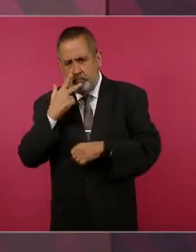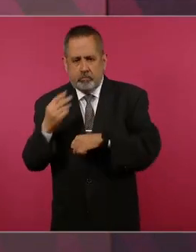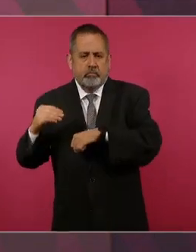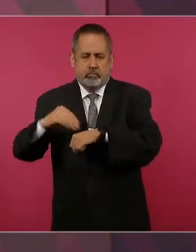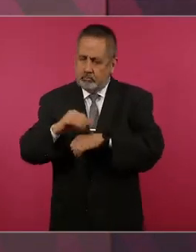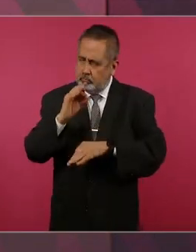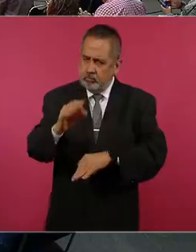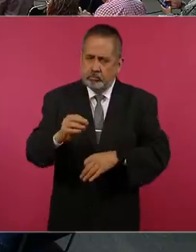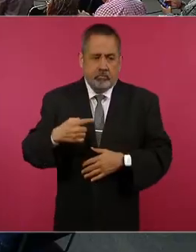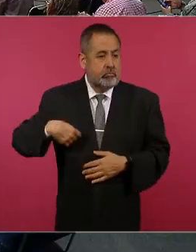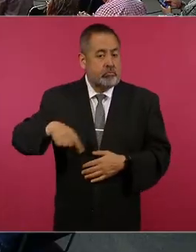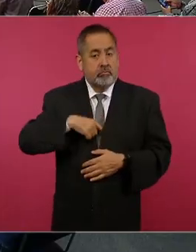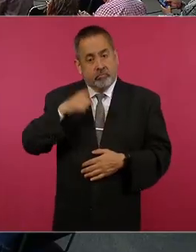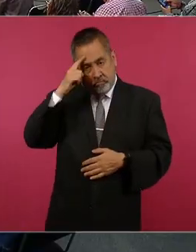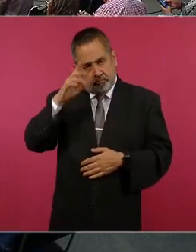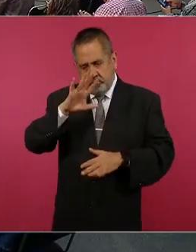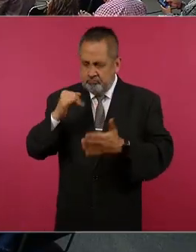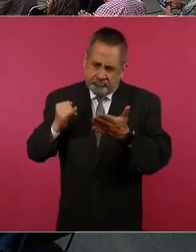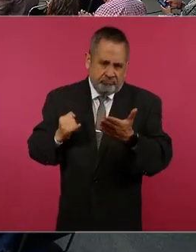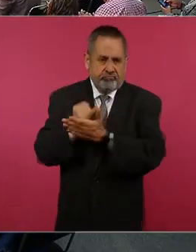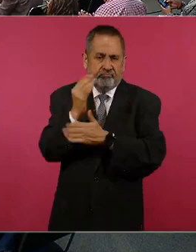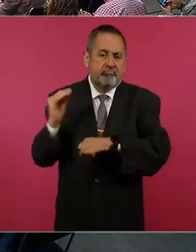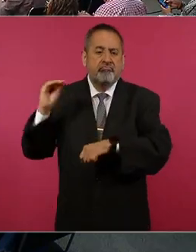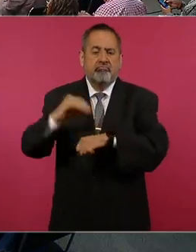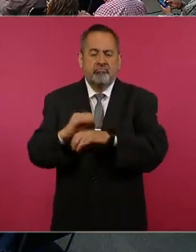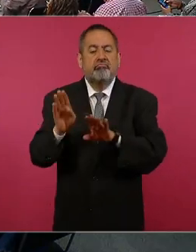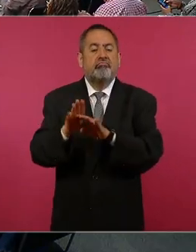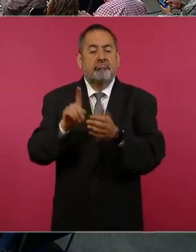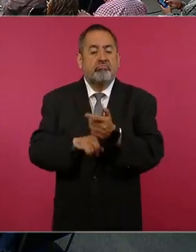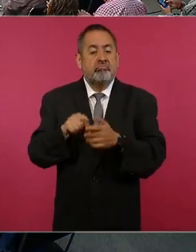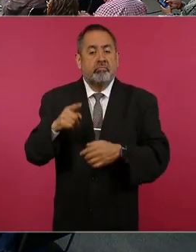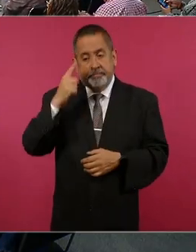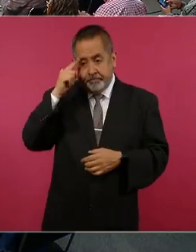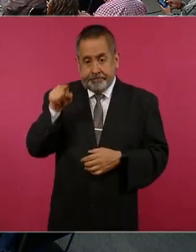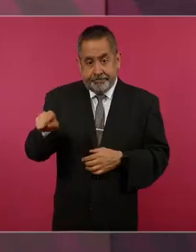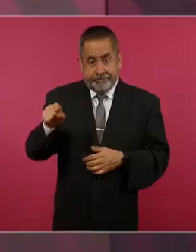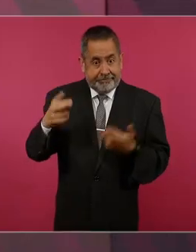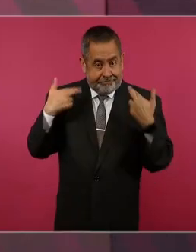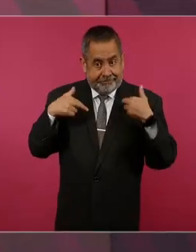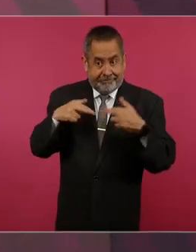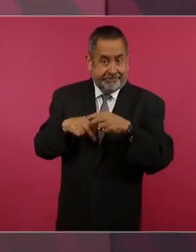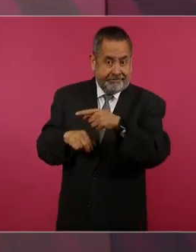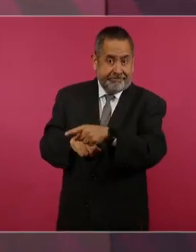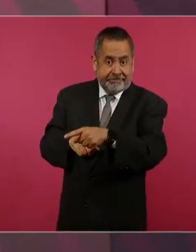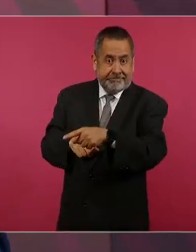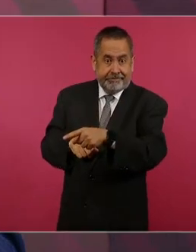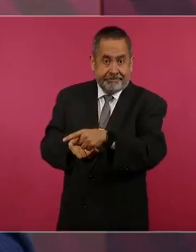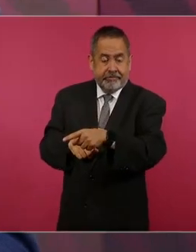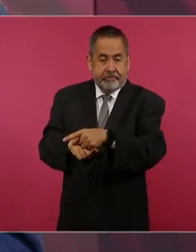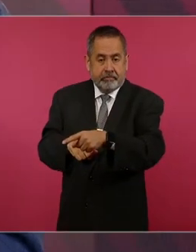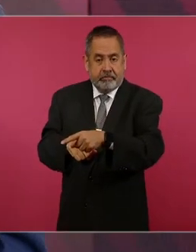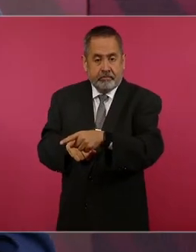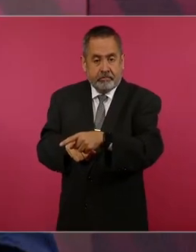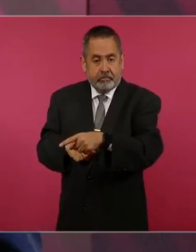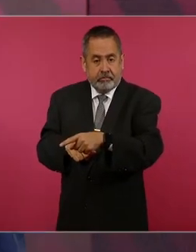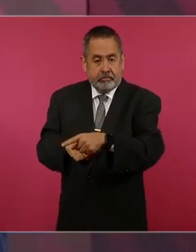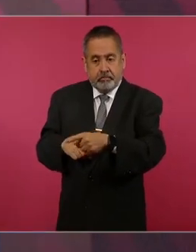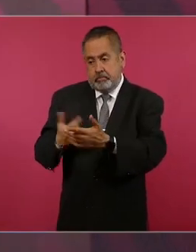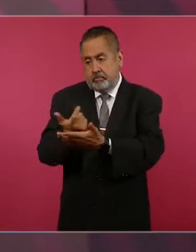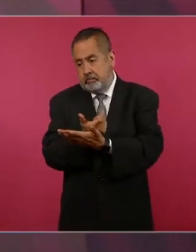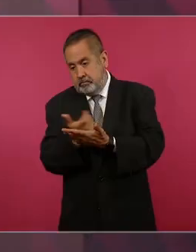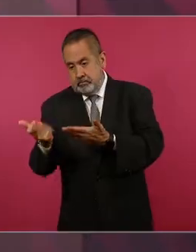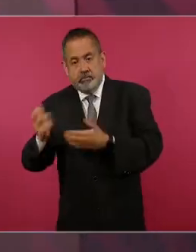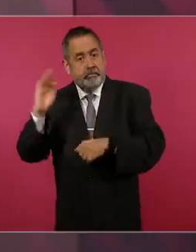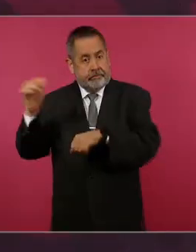tomamos la decisión de establecer para los maestros que están en la nómina